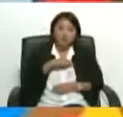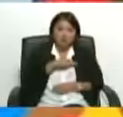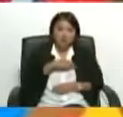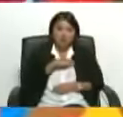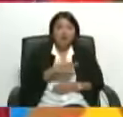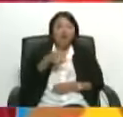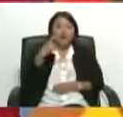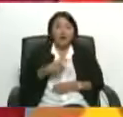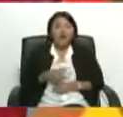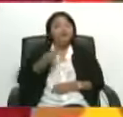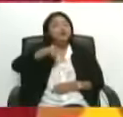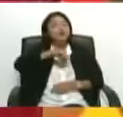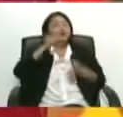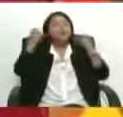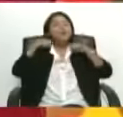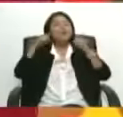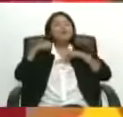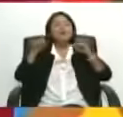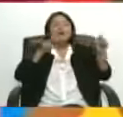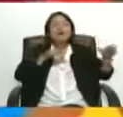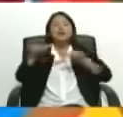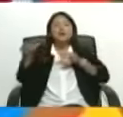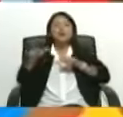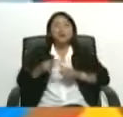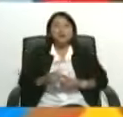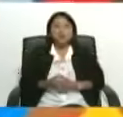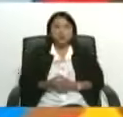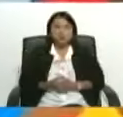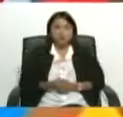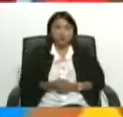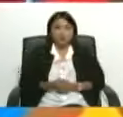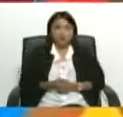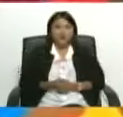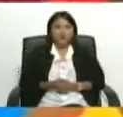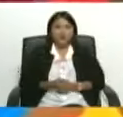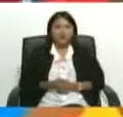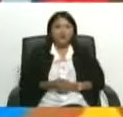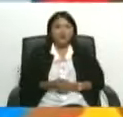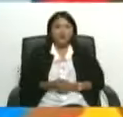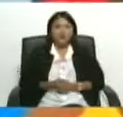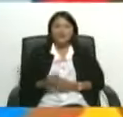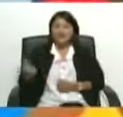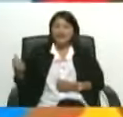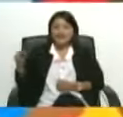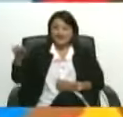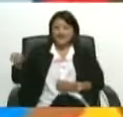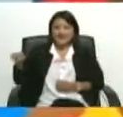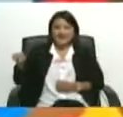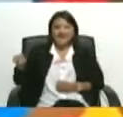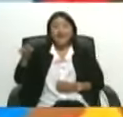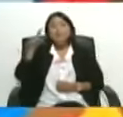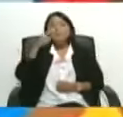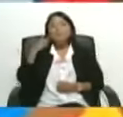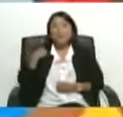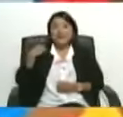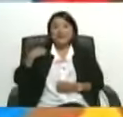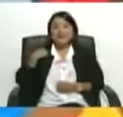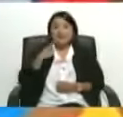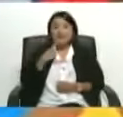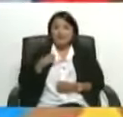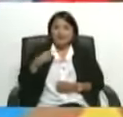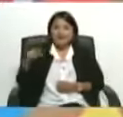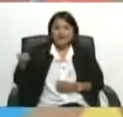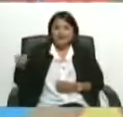entrenamiento. El entrenamiento. Aquí me dice uno que tengo aquí a mi lado. Este que está